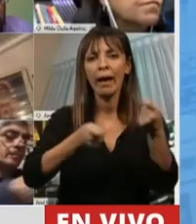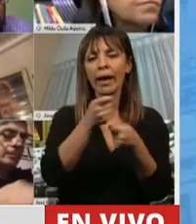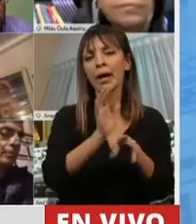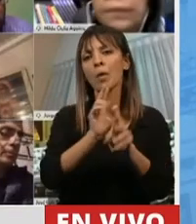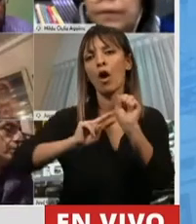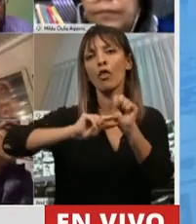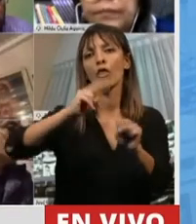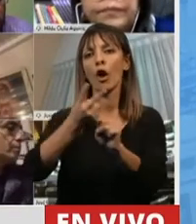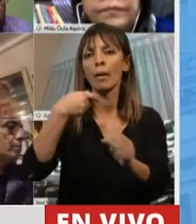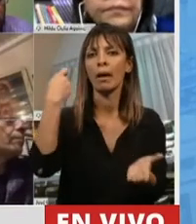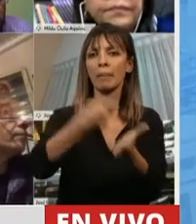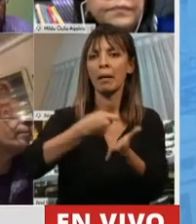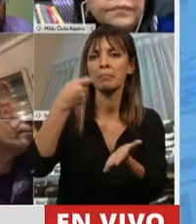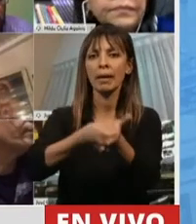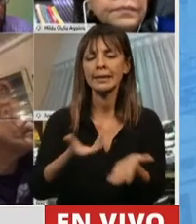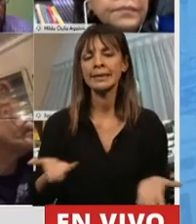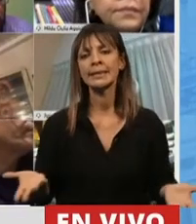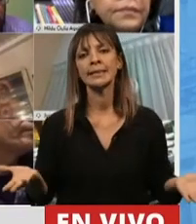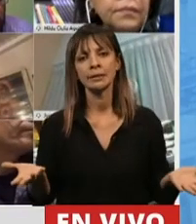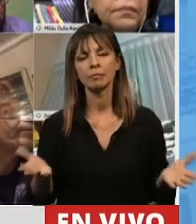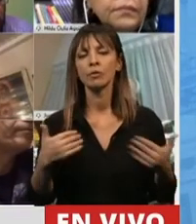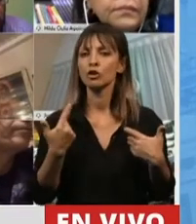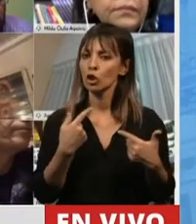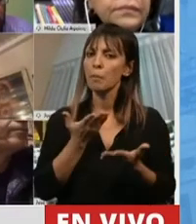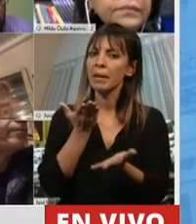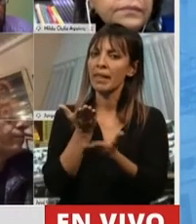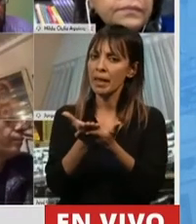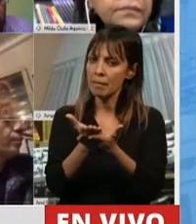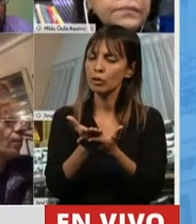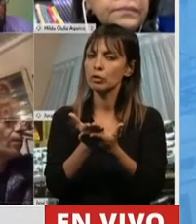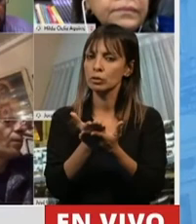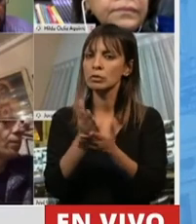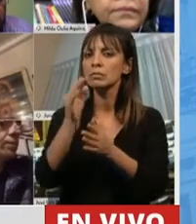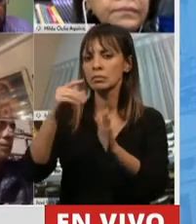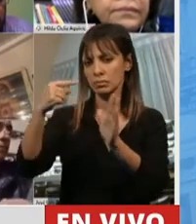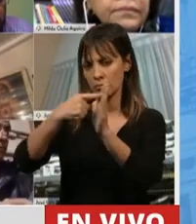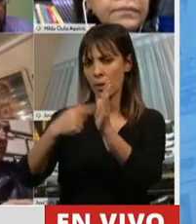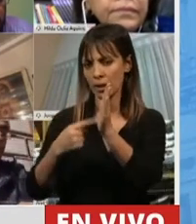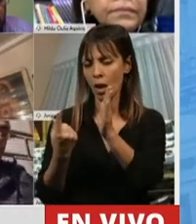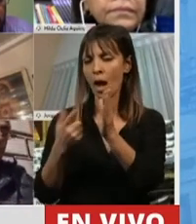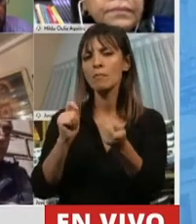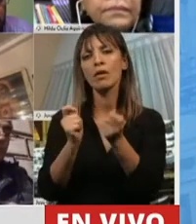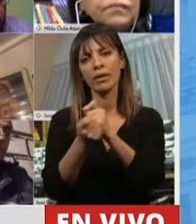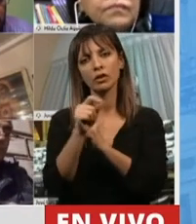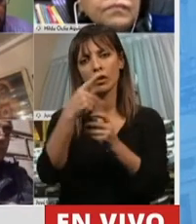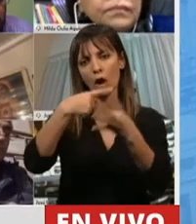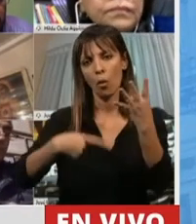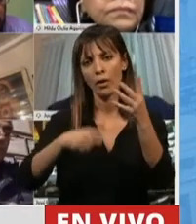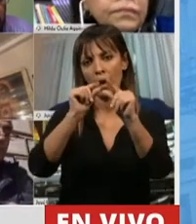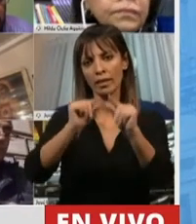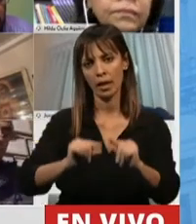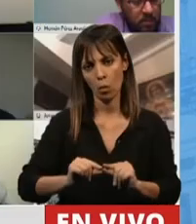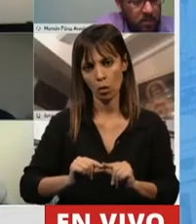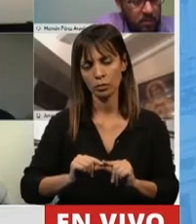doble imposición. Vamos a pedir, presidenta, en particular las modificaciones de estos cuatro